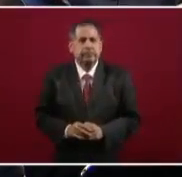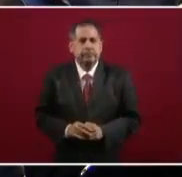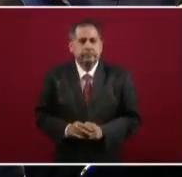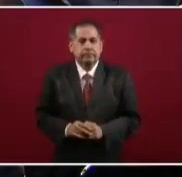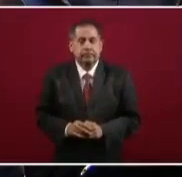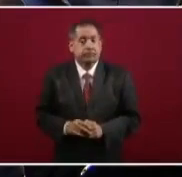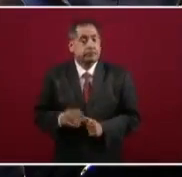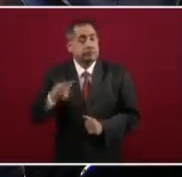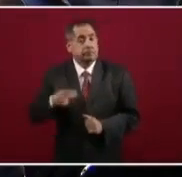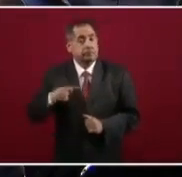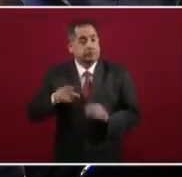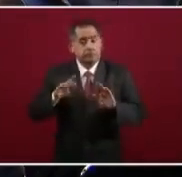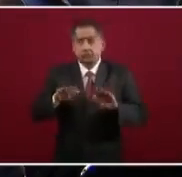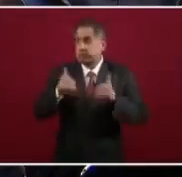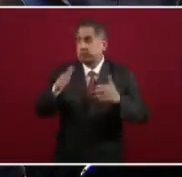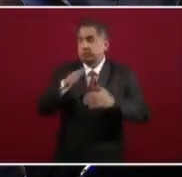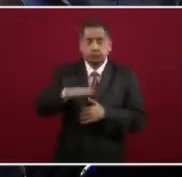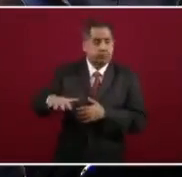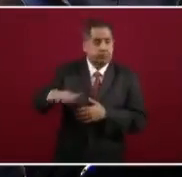la gente